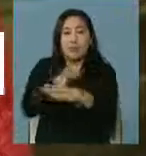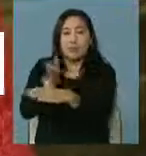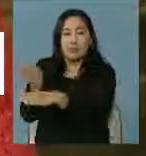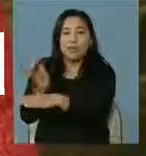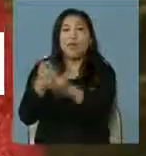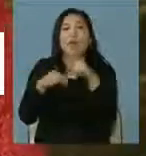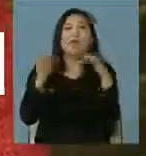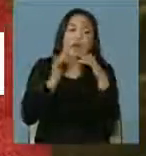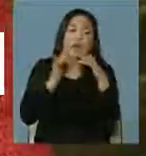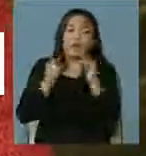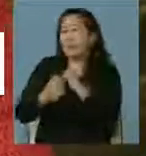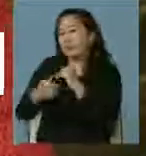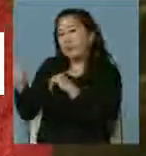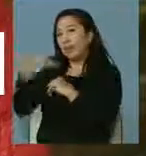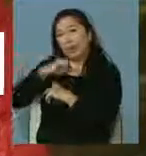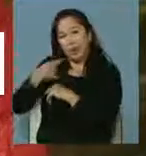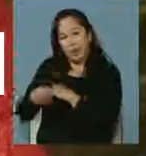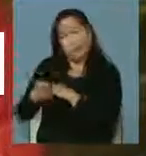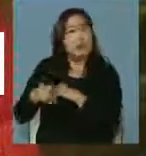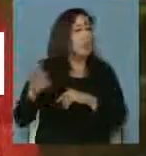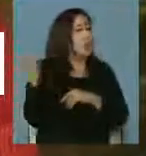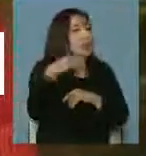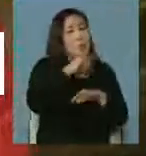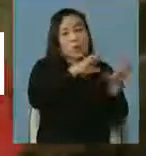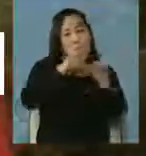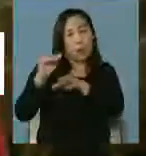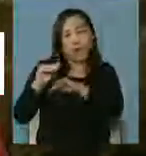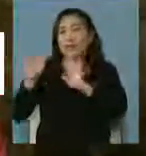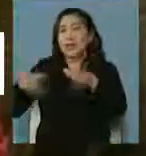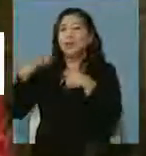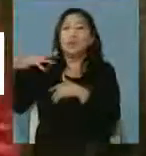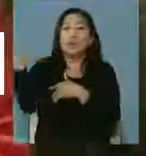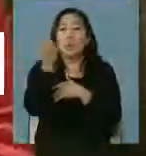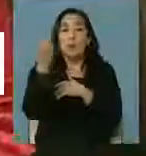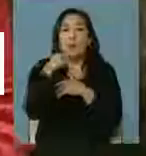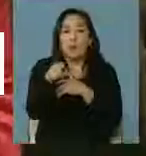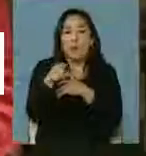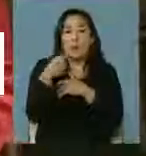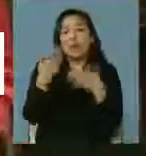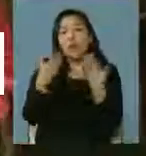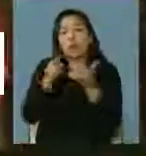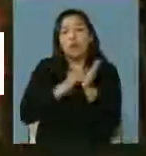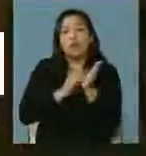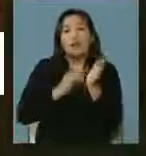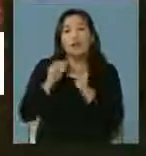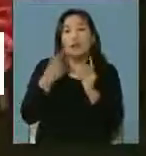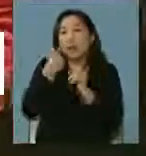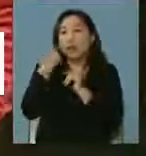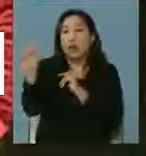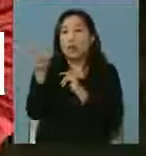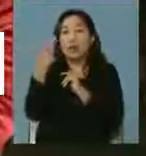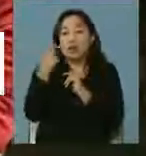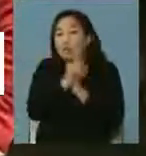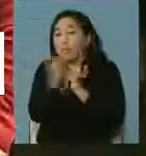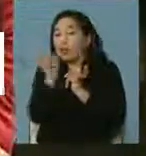ese examen virtual. ¿Este es para toda la provincia? Toda la provincia. Bueno, entonces es muy importante lo que puedan estar viendo en estos